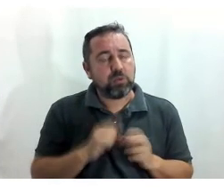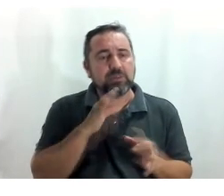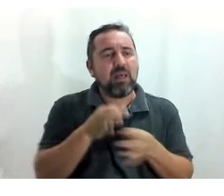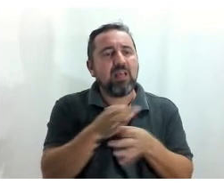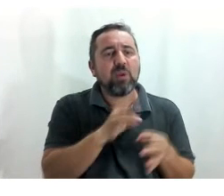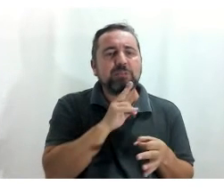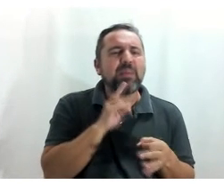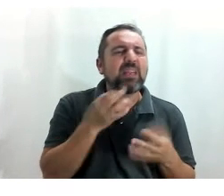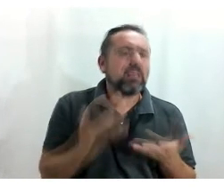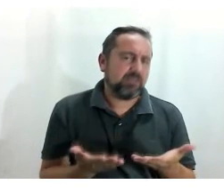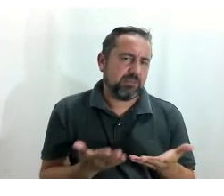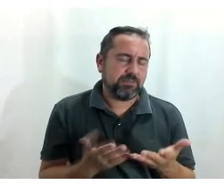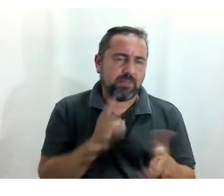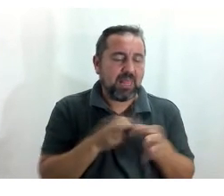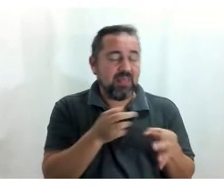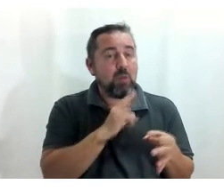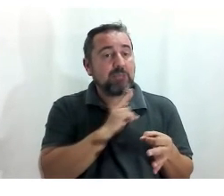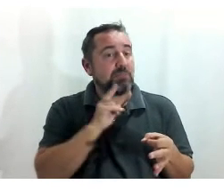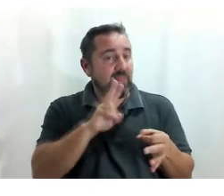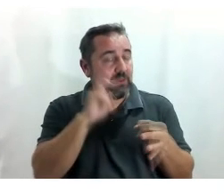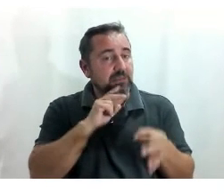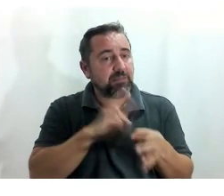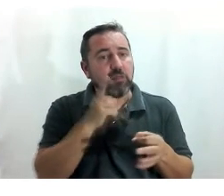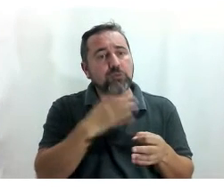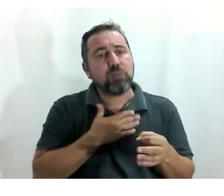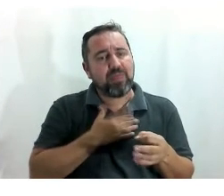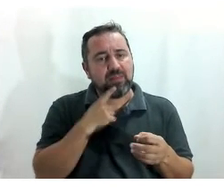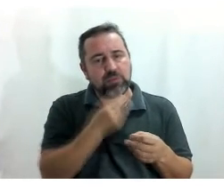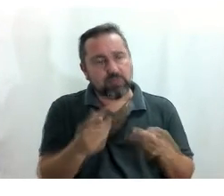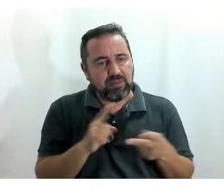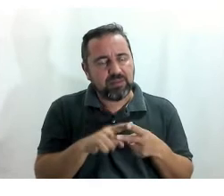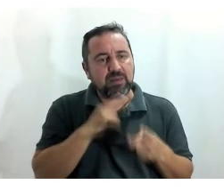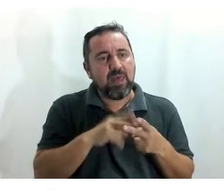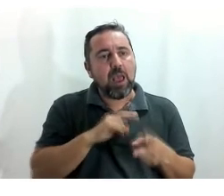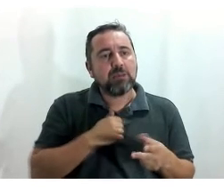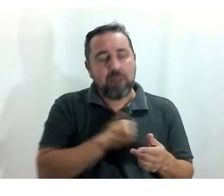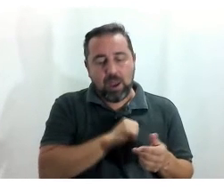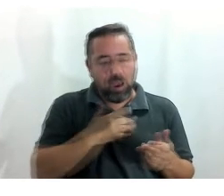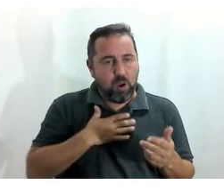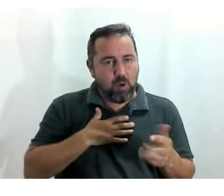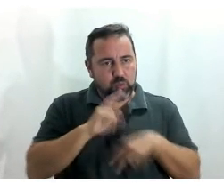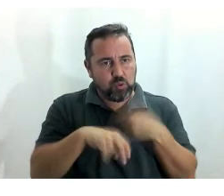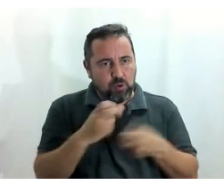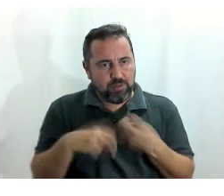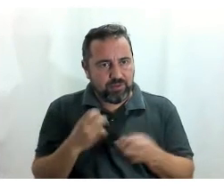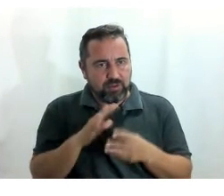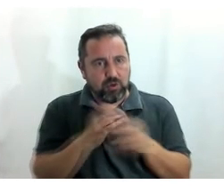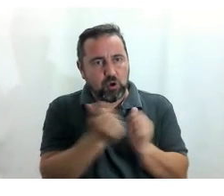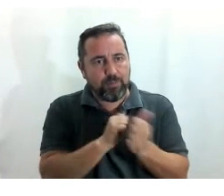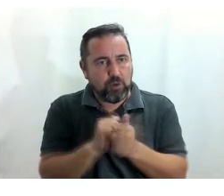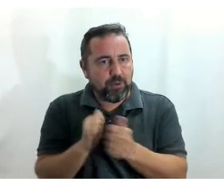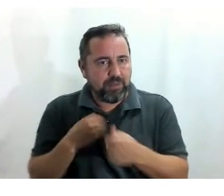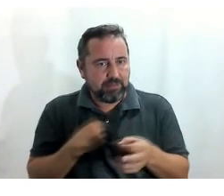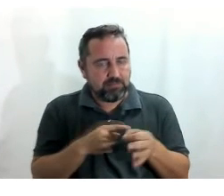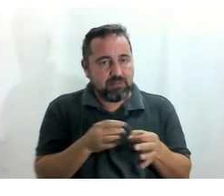Pues las células madres son unas células que tienen dos propiedades muy importantes. Una propiedad que es la autorrenovación, es decir, pueden hacerse copias de sí mismas, bastantes copias de sí